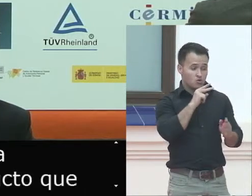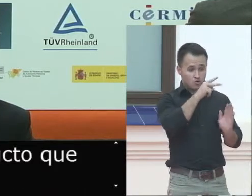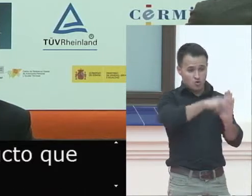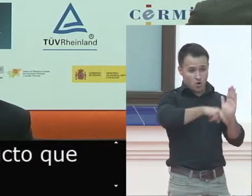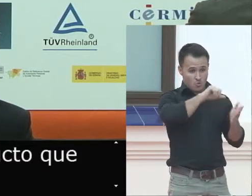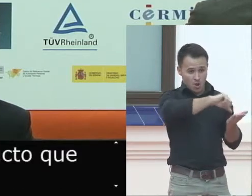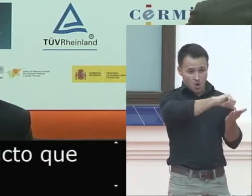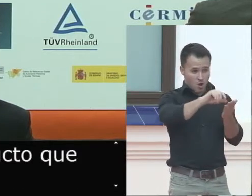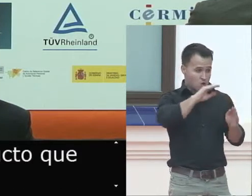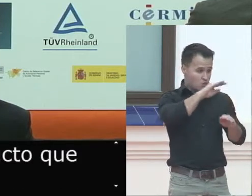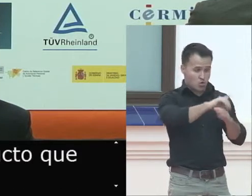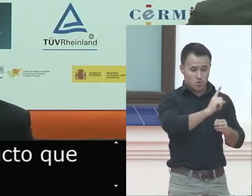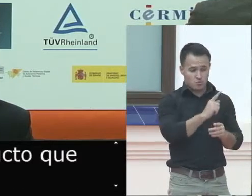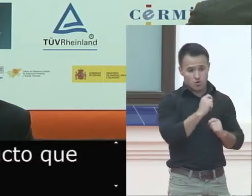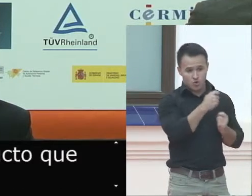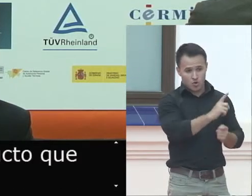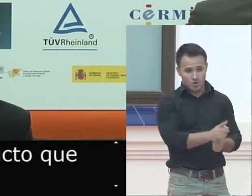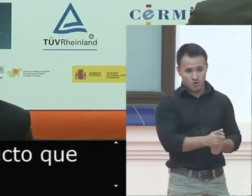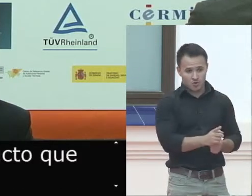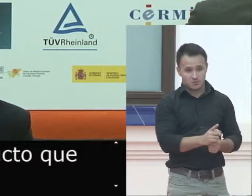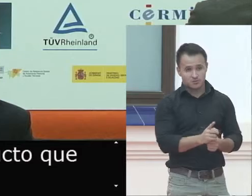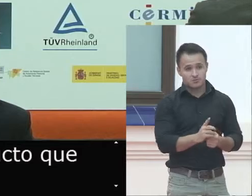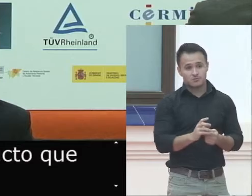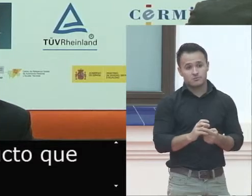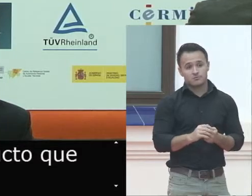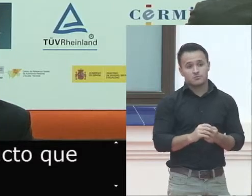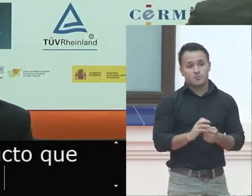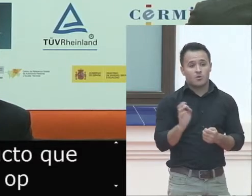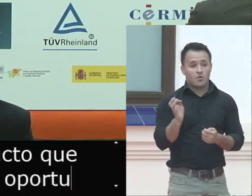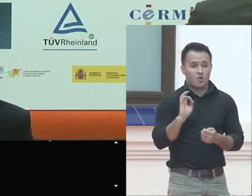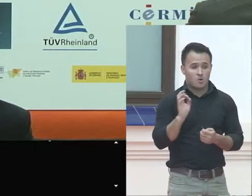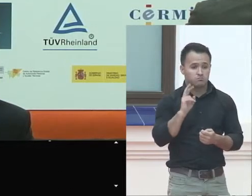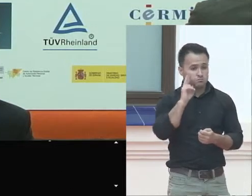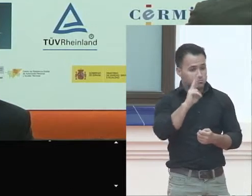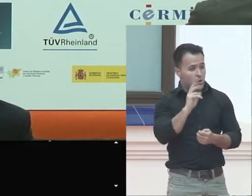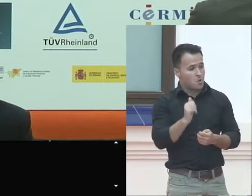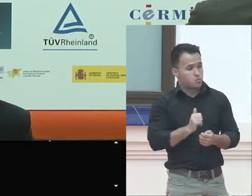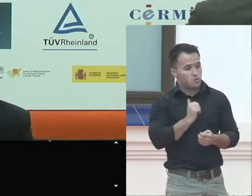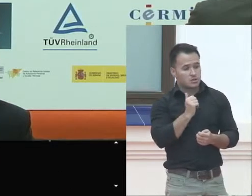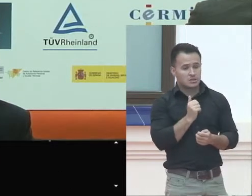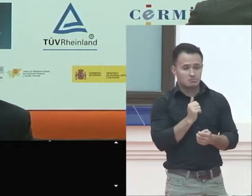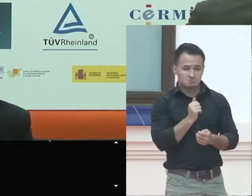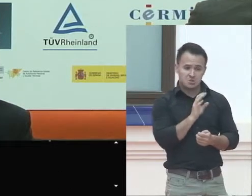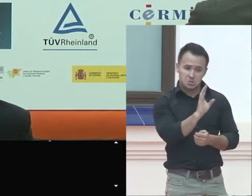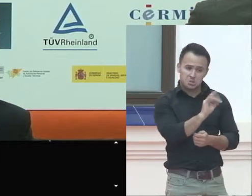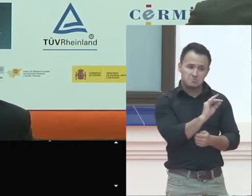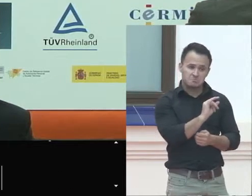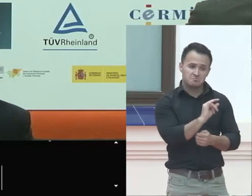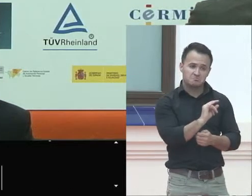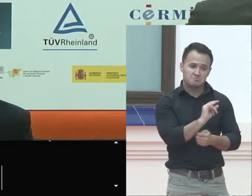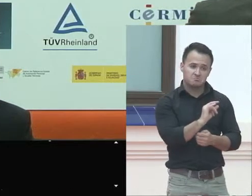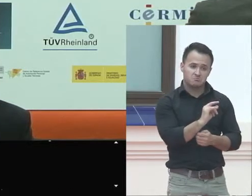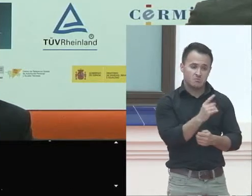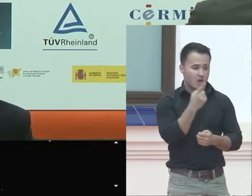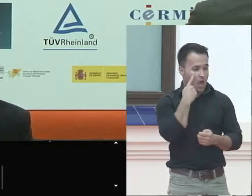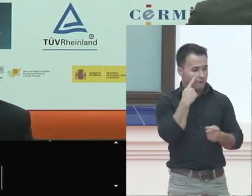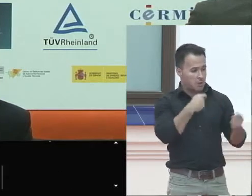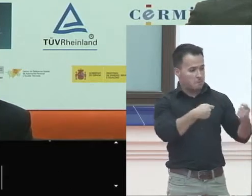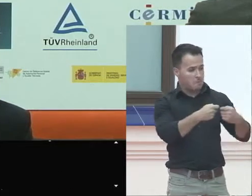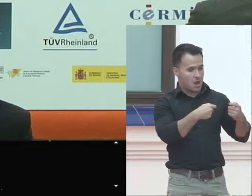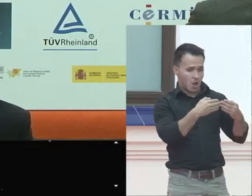normas. O podemos ver la oportunidad de decir, bueno, vamos a ver un